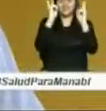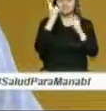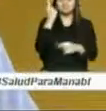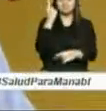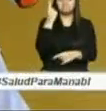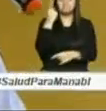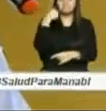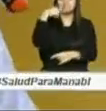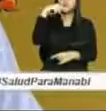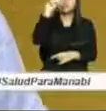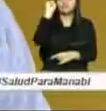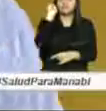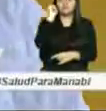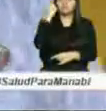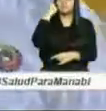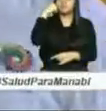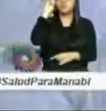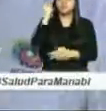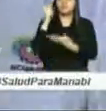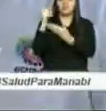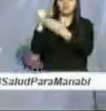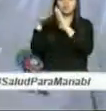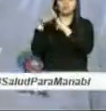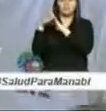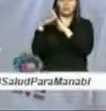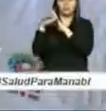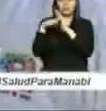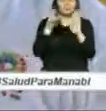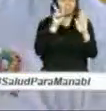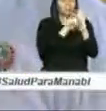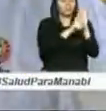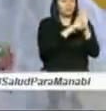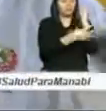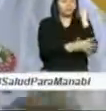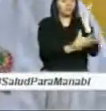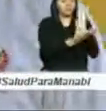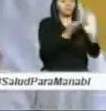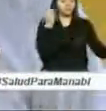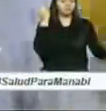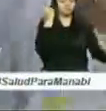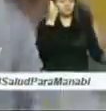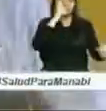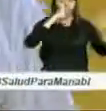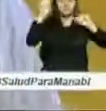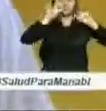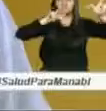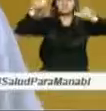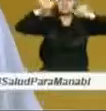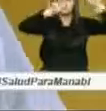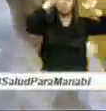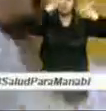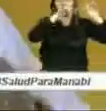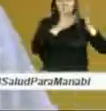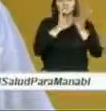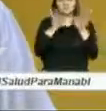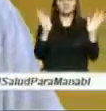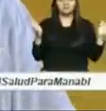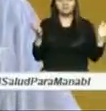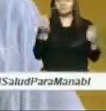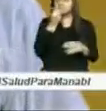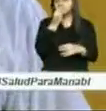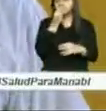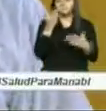millones en salvataje bancario. Para los pobres, sus depósitos congelados, migración, falta de servicios elementales. Prohibido